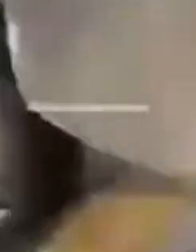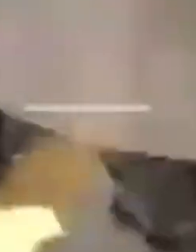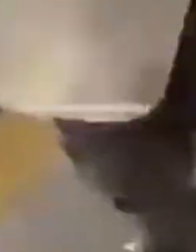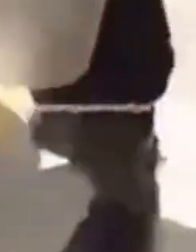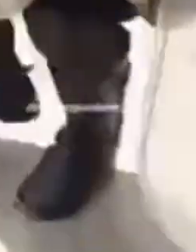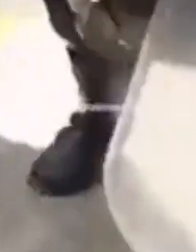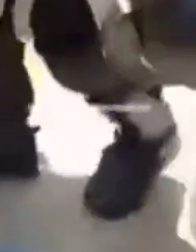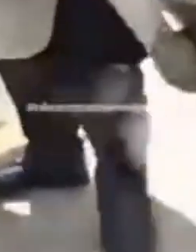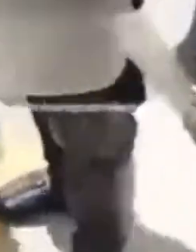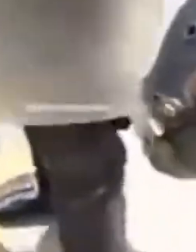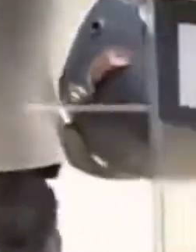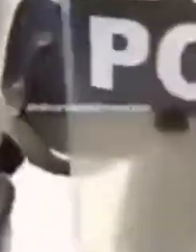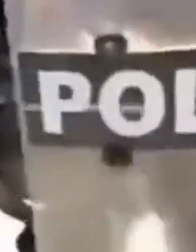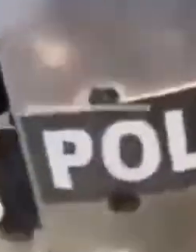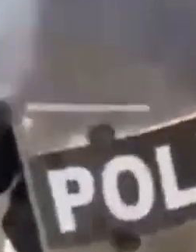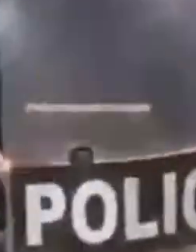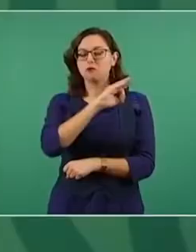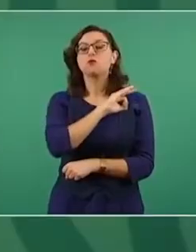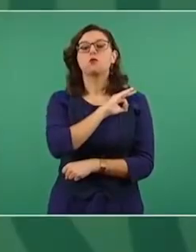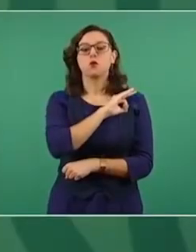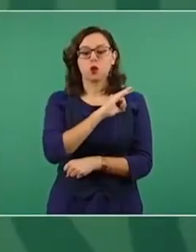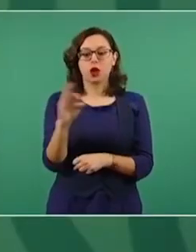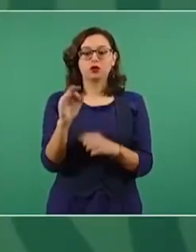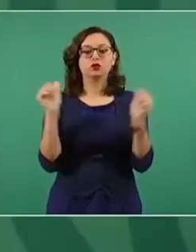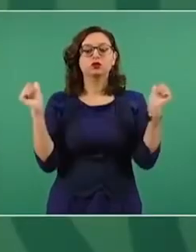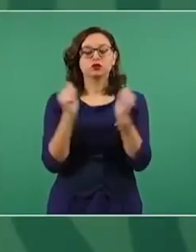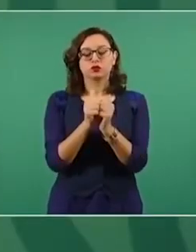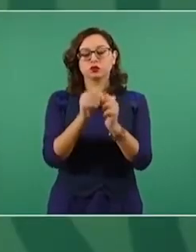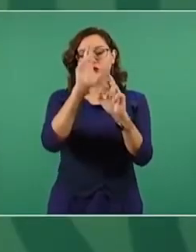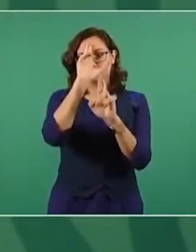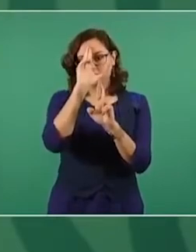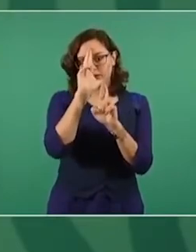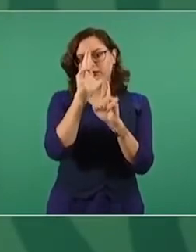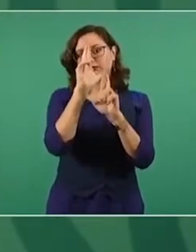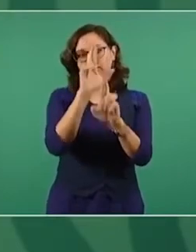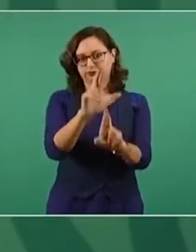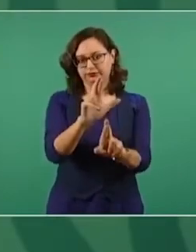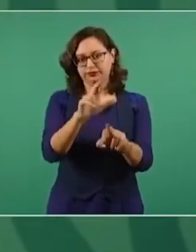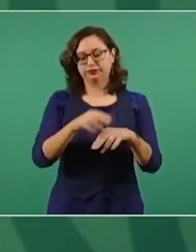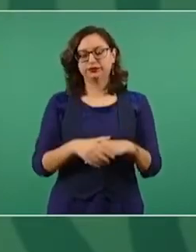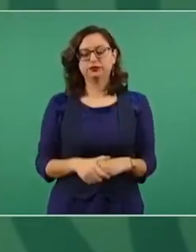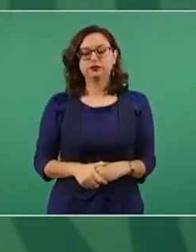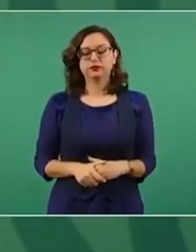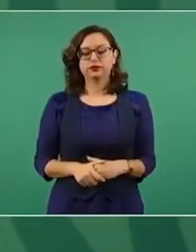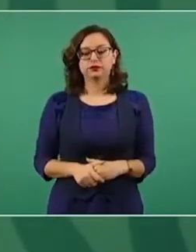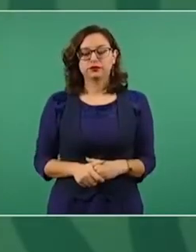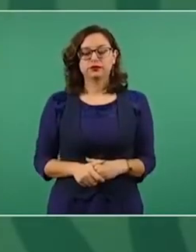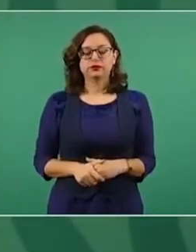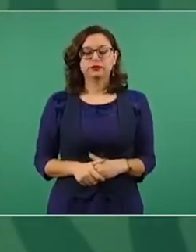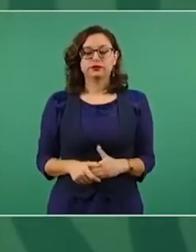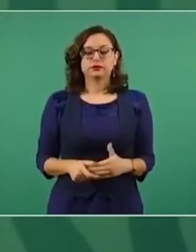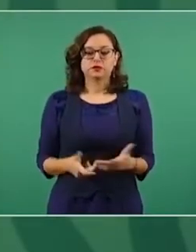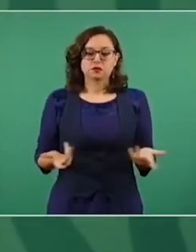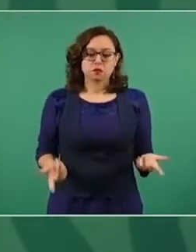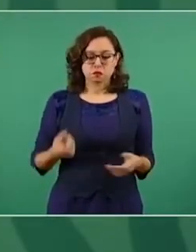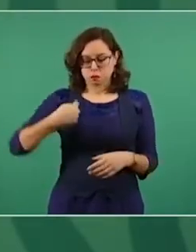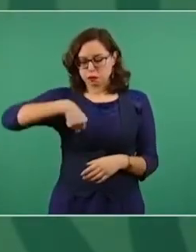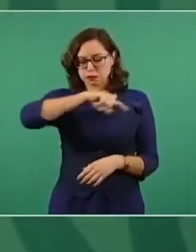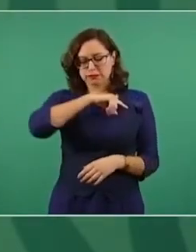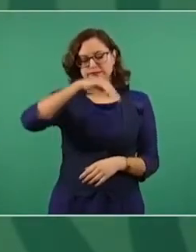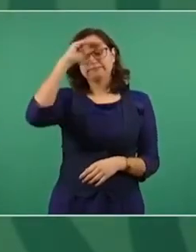Naciones Unidas. Escuchemos al presidente de México. Consideramos que se deben de garantizar